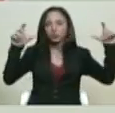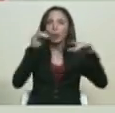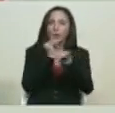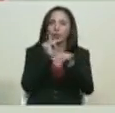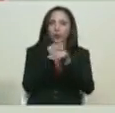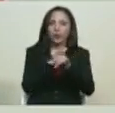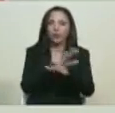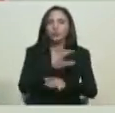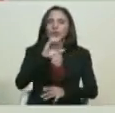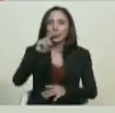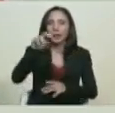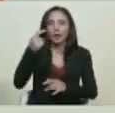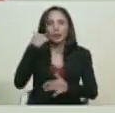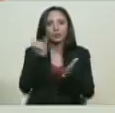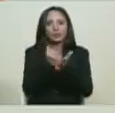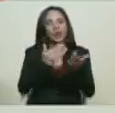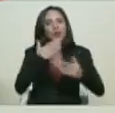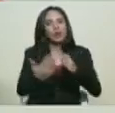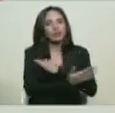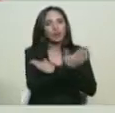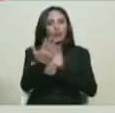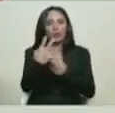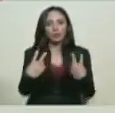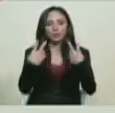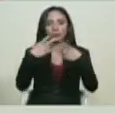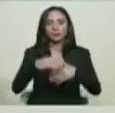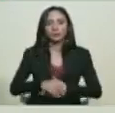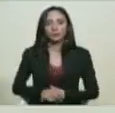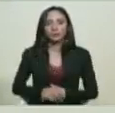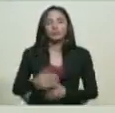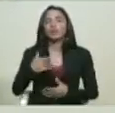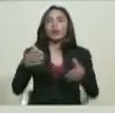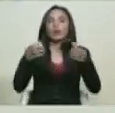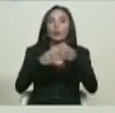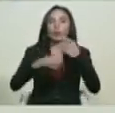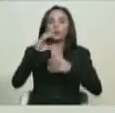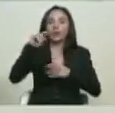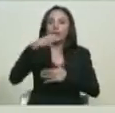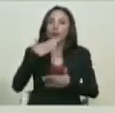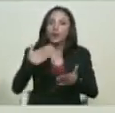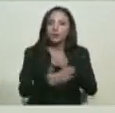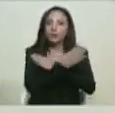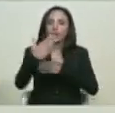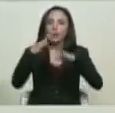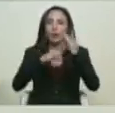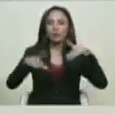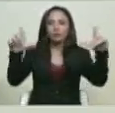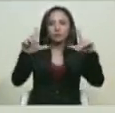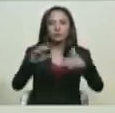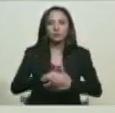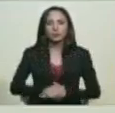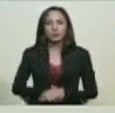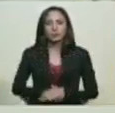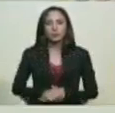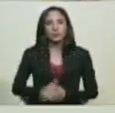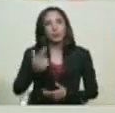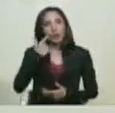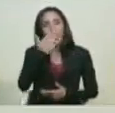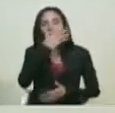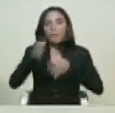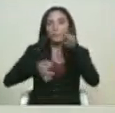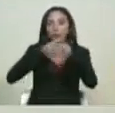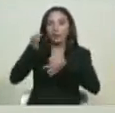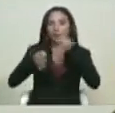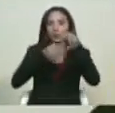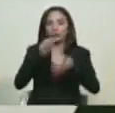Nacional Electoral. Muchísimas gracias. El Consejo Nacional Electoral agradece a los medios de comunicación social. Escuchamos las